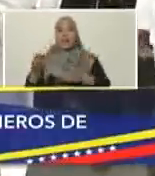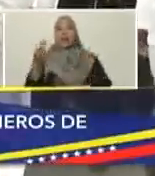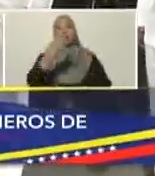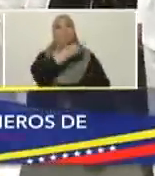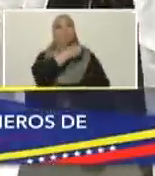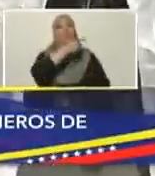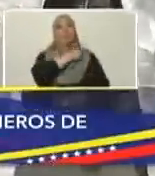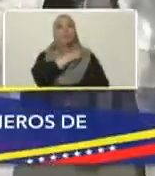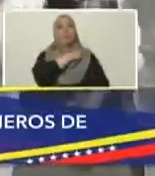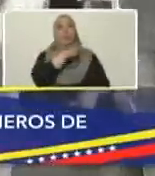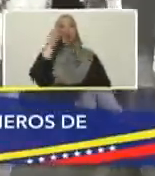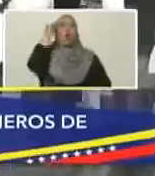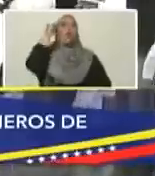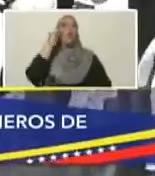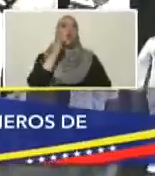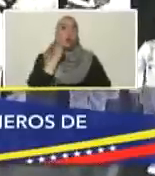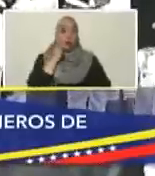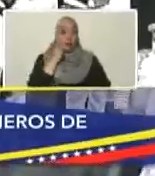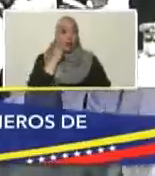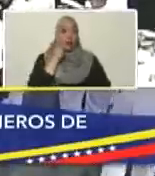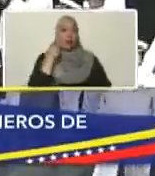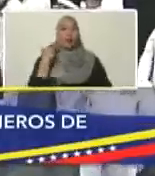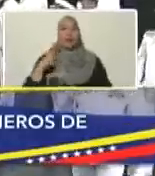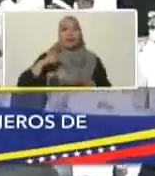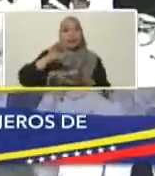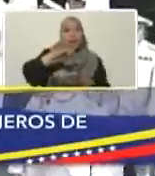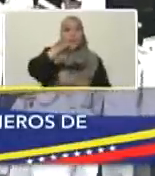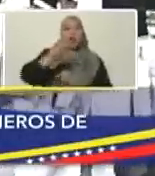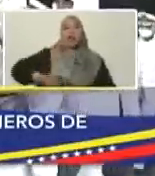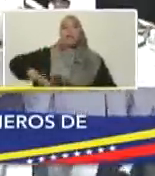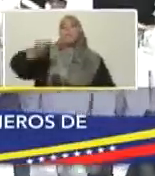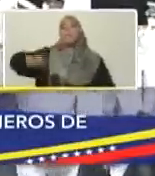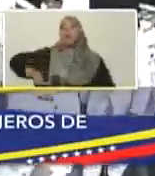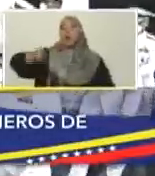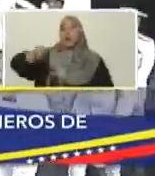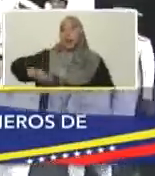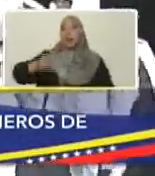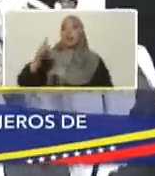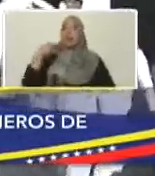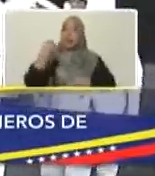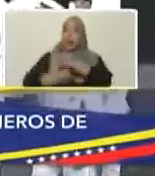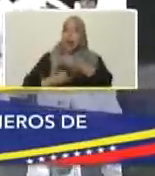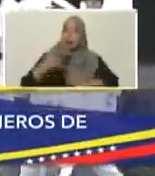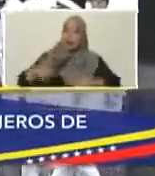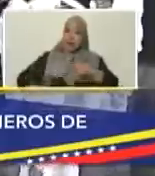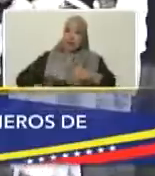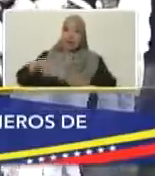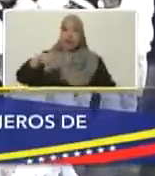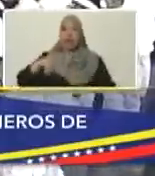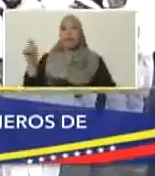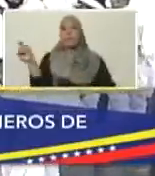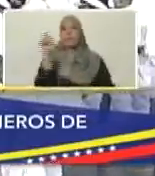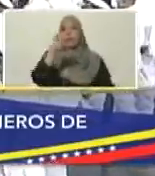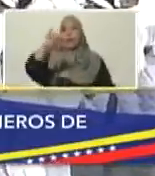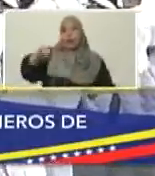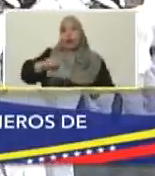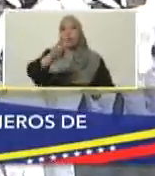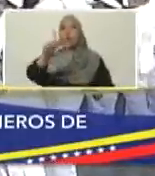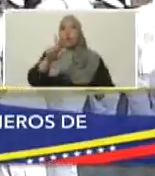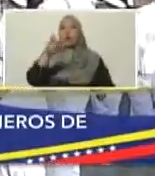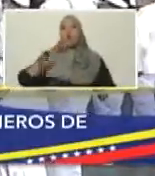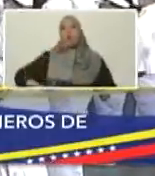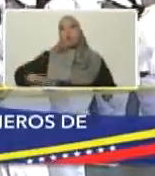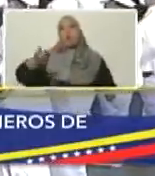la Armada Bolivariana como parte de este importante acto que se celebra en este mes de julio, cargado